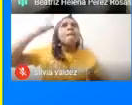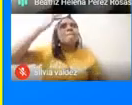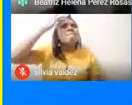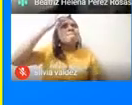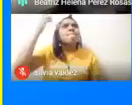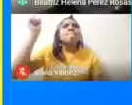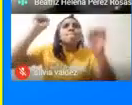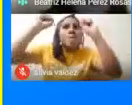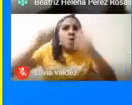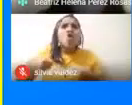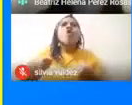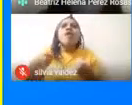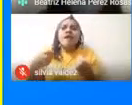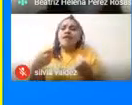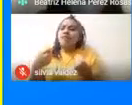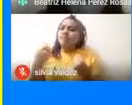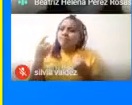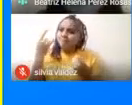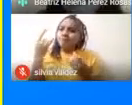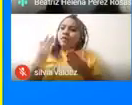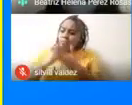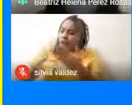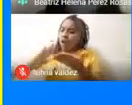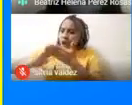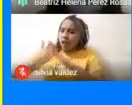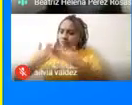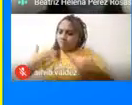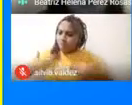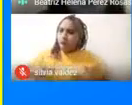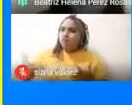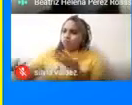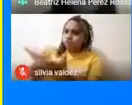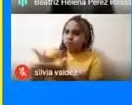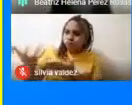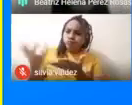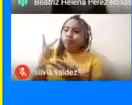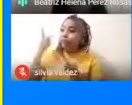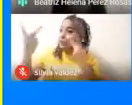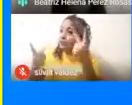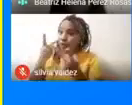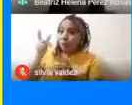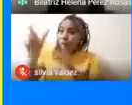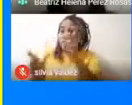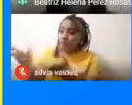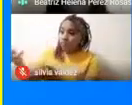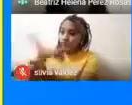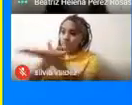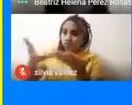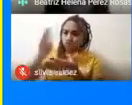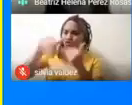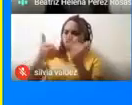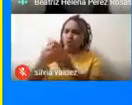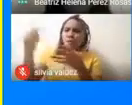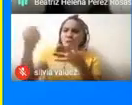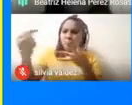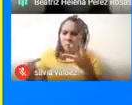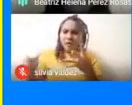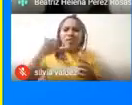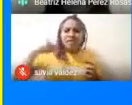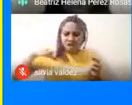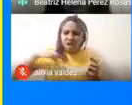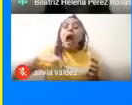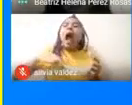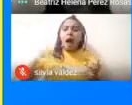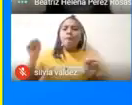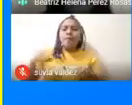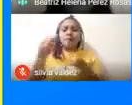poder armonizar esos intereses de la comunidad anfitriona y visitantes con todo ese entorno y esos componentes que tenemos, y poder